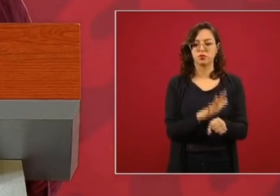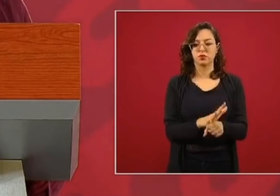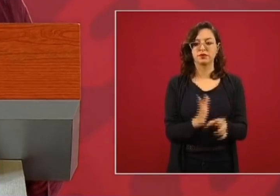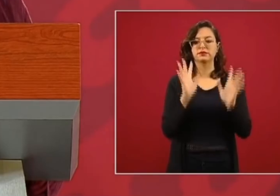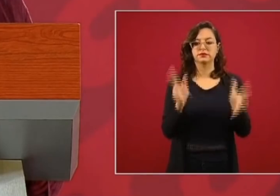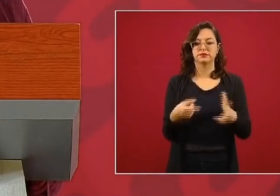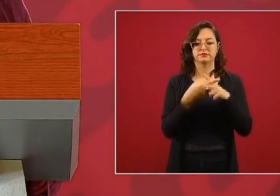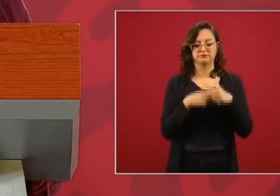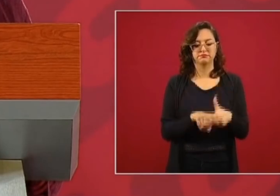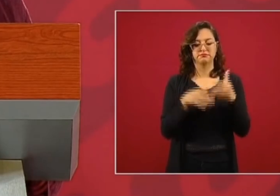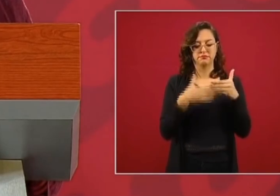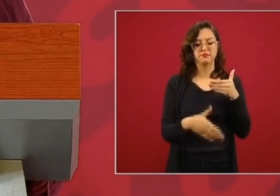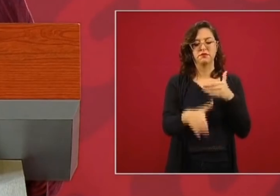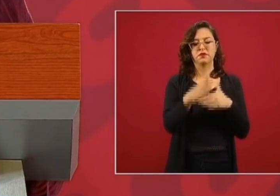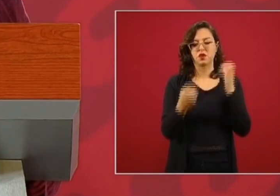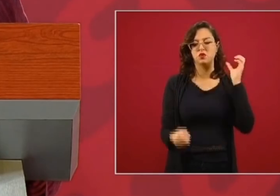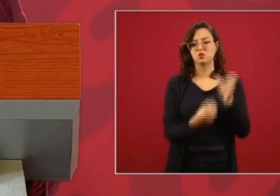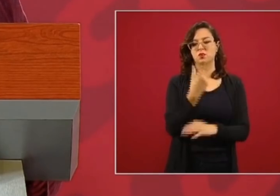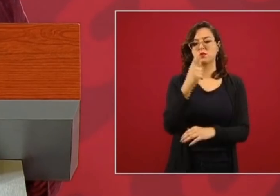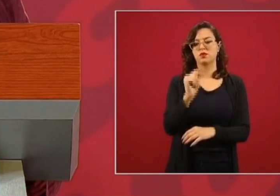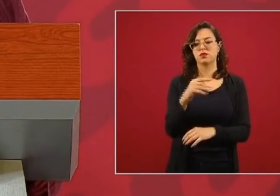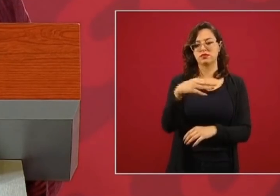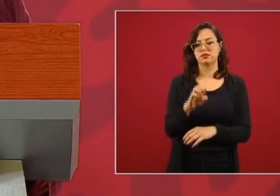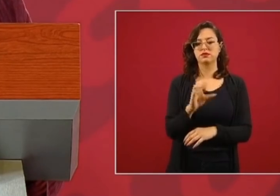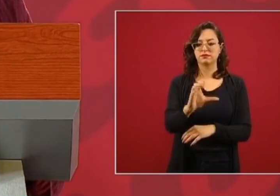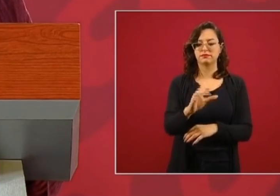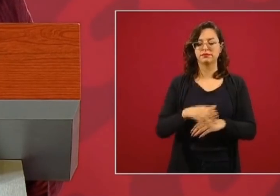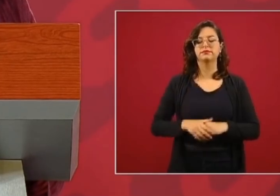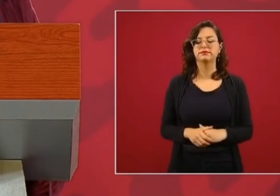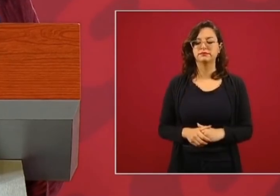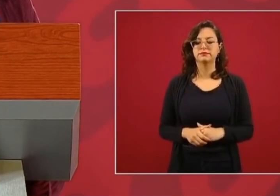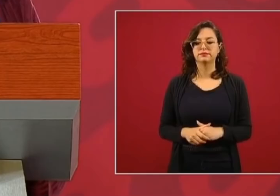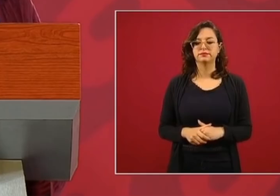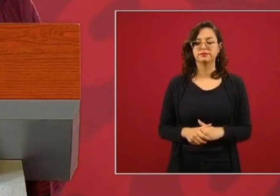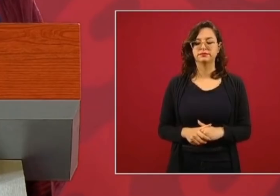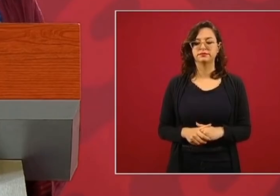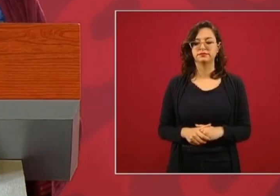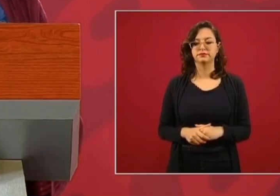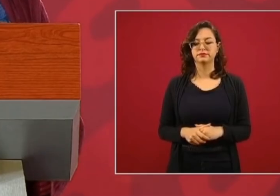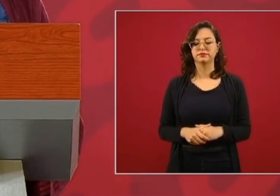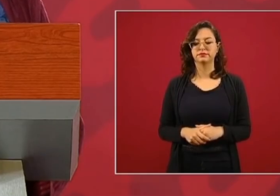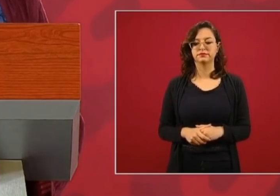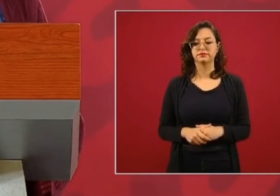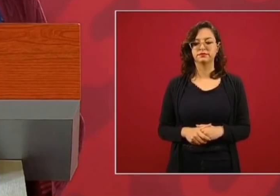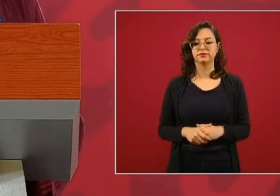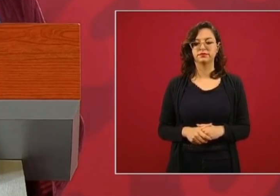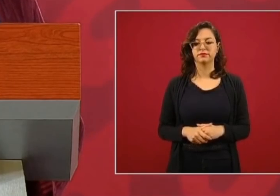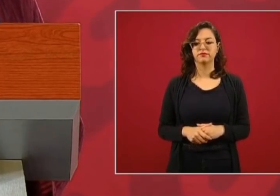vigor del Tratado de Libre Comercio de América del Norte, el T-MEC.